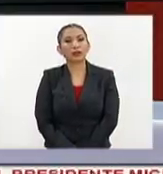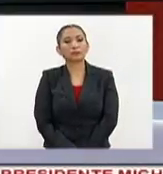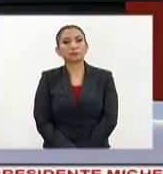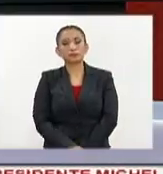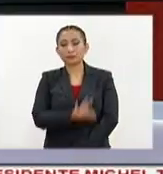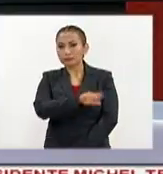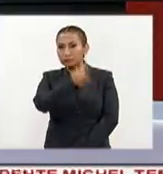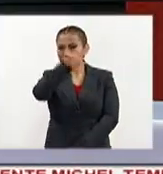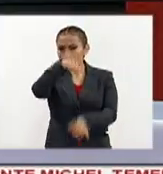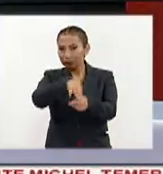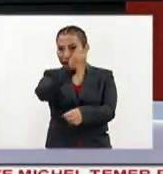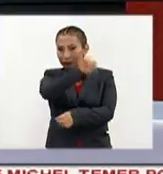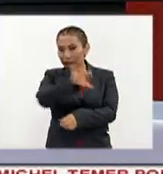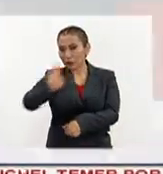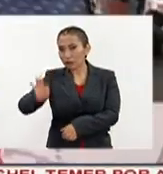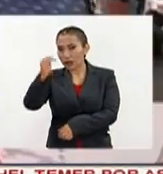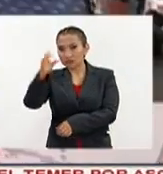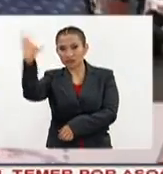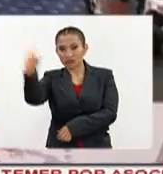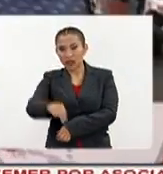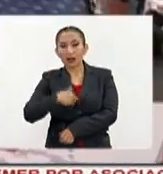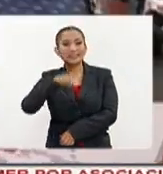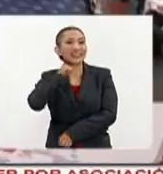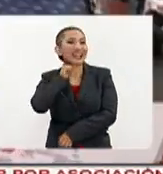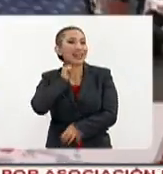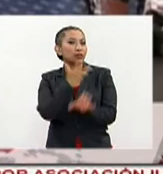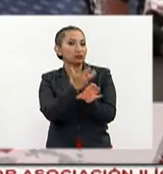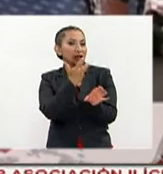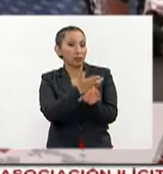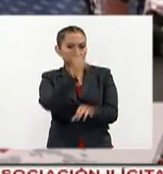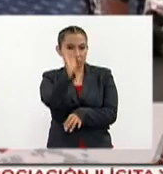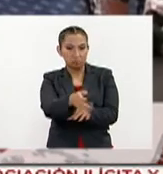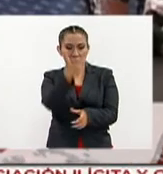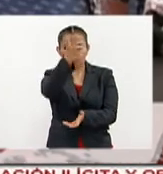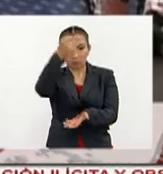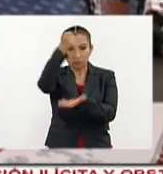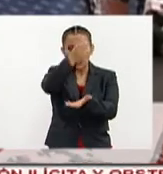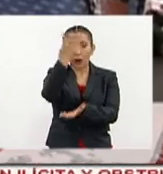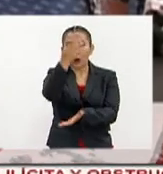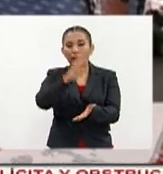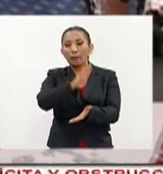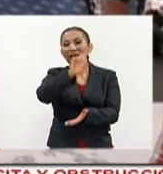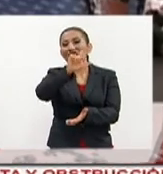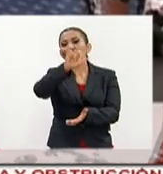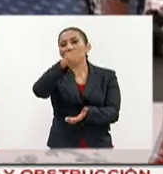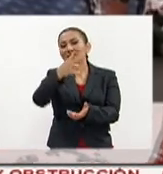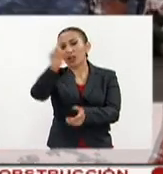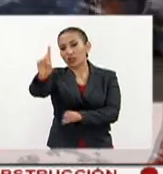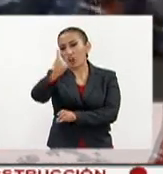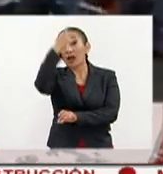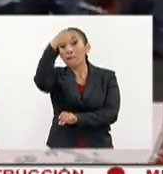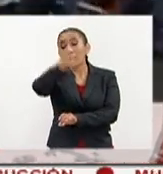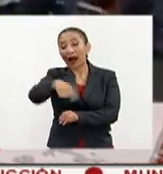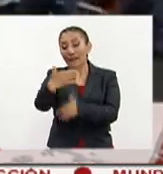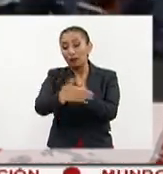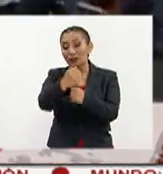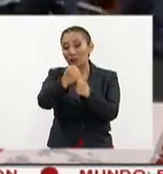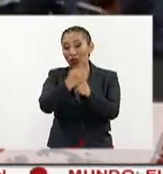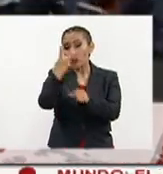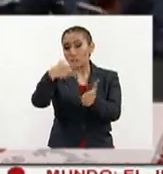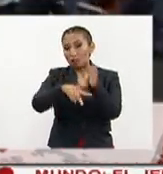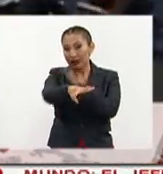Con 51 votos a favor y 49 en contra, el Senado de Estados Unidos aprobó un presupuesto de $4 billones para el año